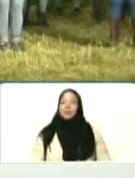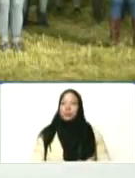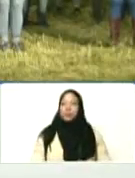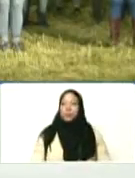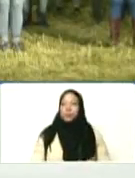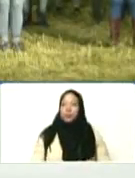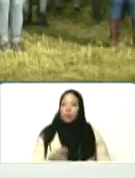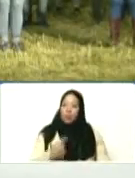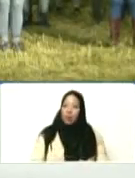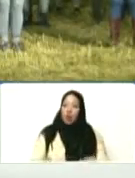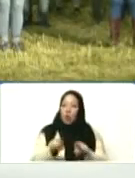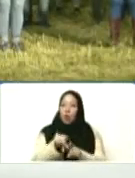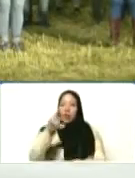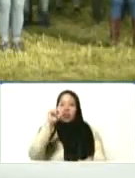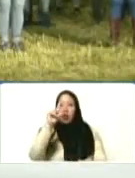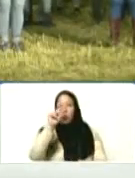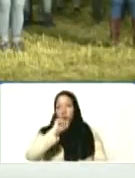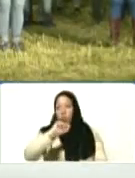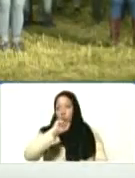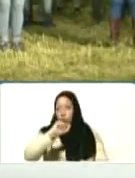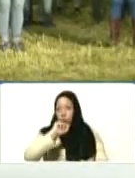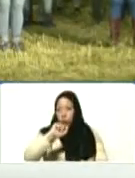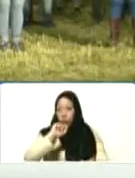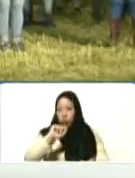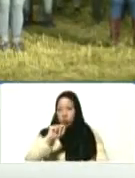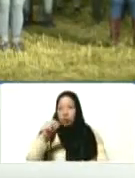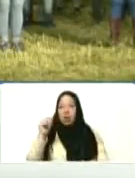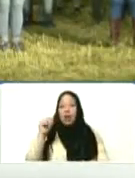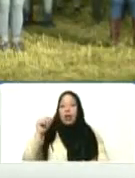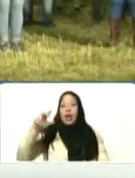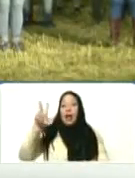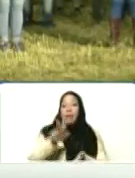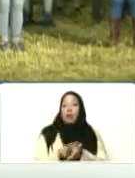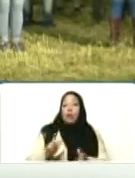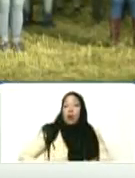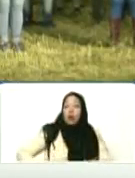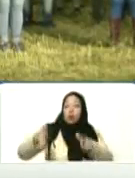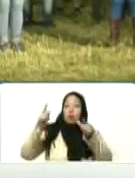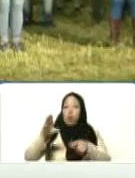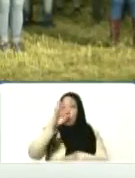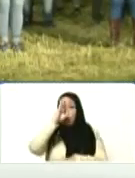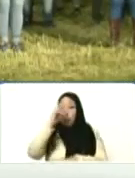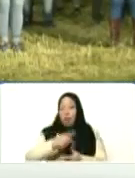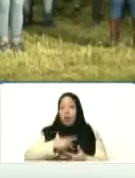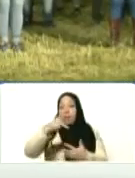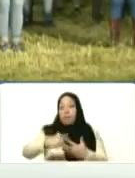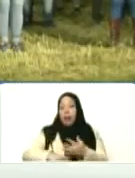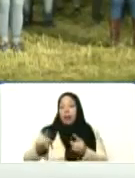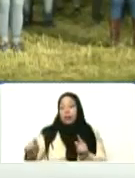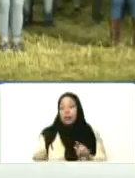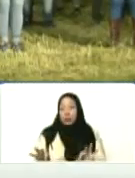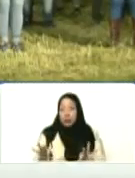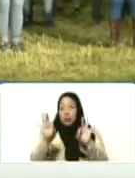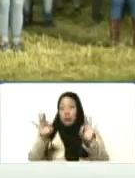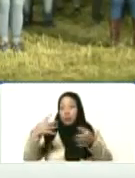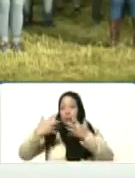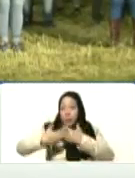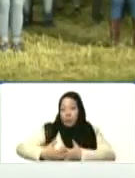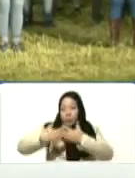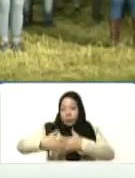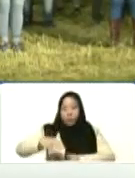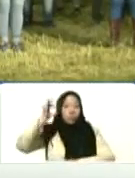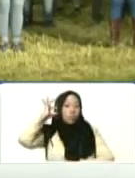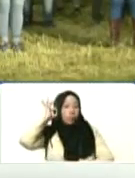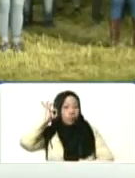Igualmente, segundo punto, aprobación de recursos para el financiamiento del Plan Especial del Emprendimiento para la